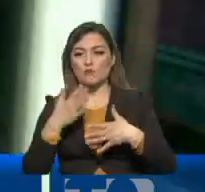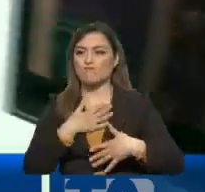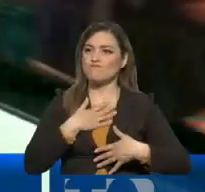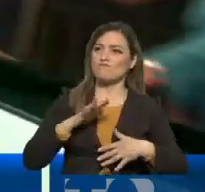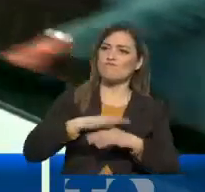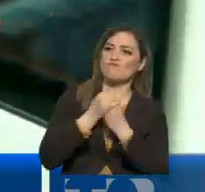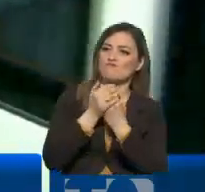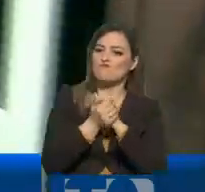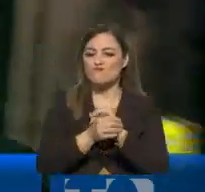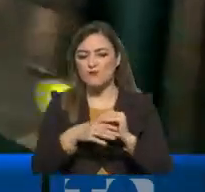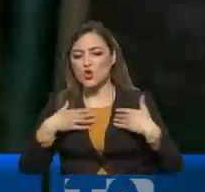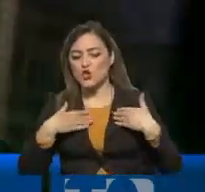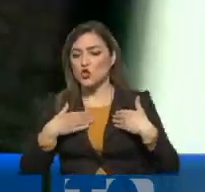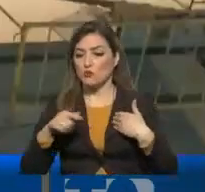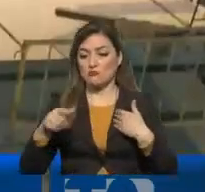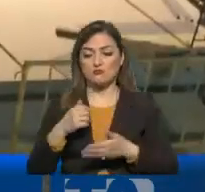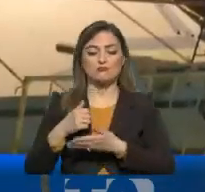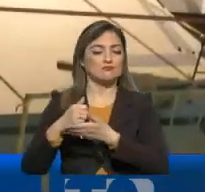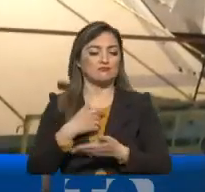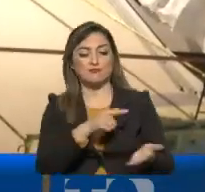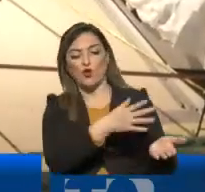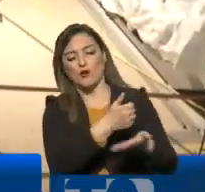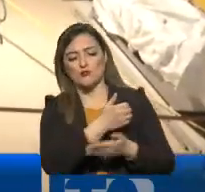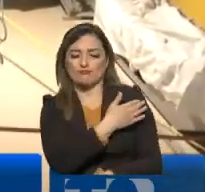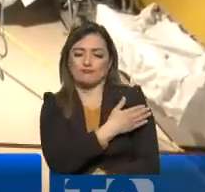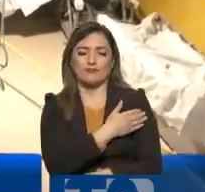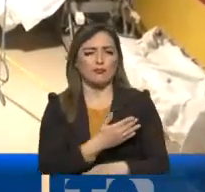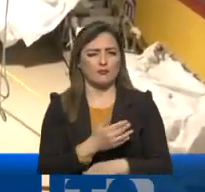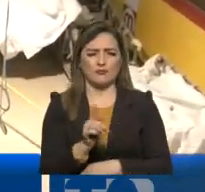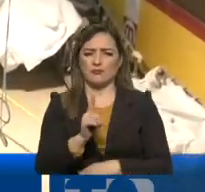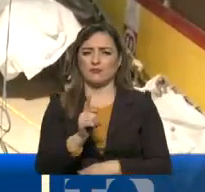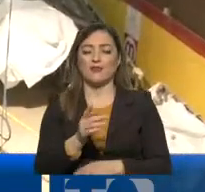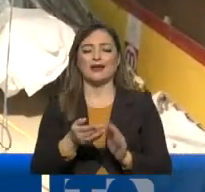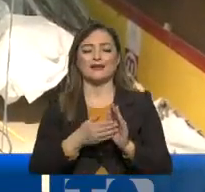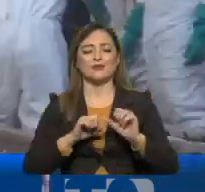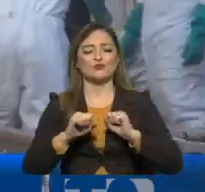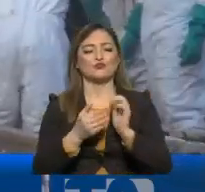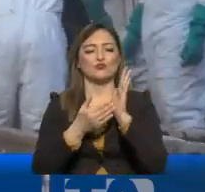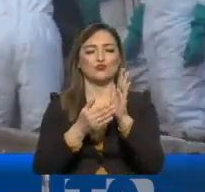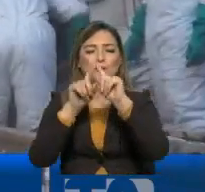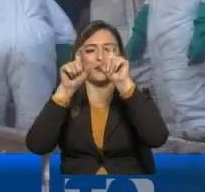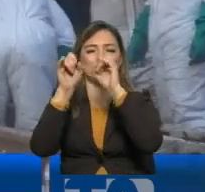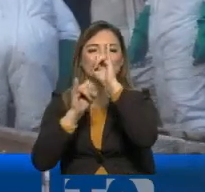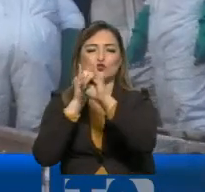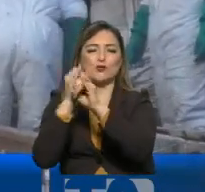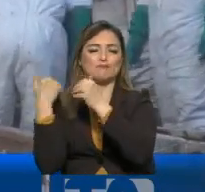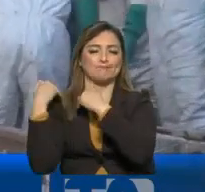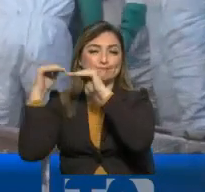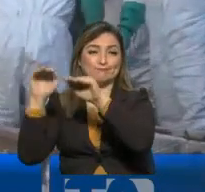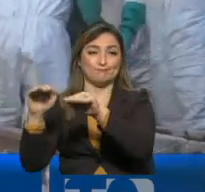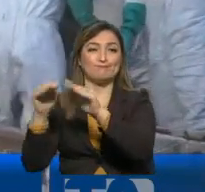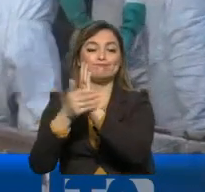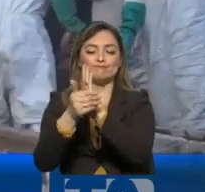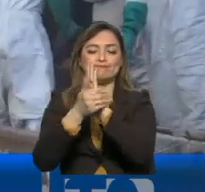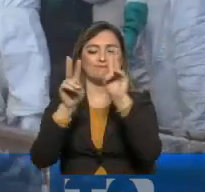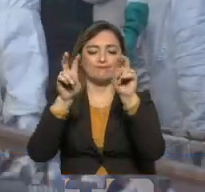se aprovechen los funcionarios, Abad recomienda que la gestión del modelo debe hacerse cargo una empresa internacional